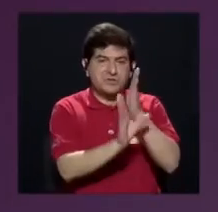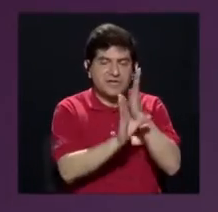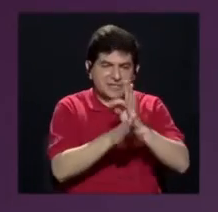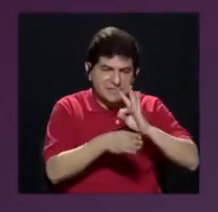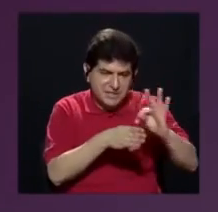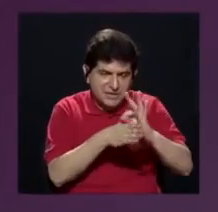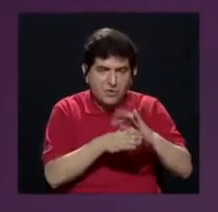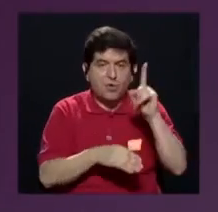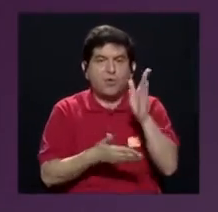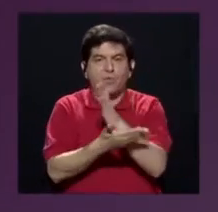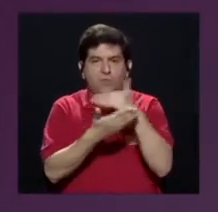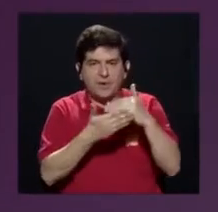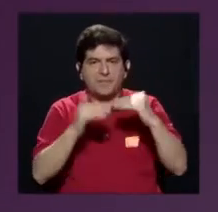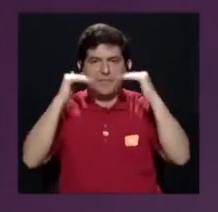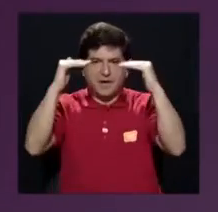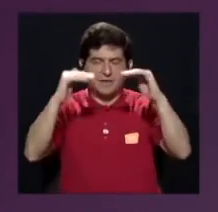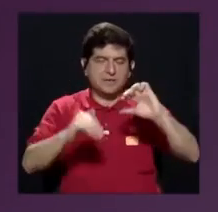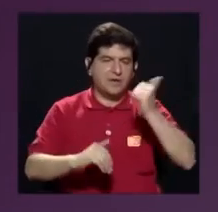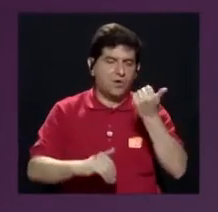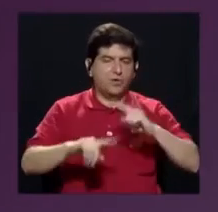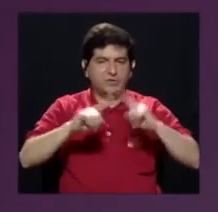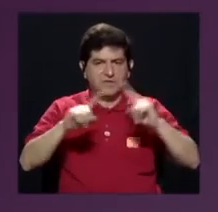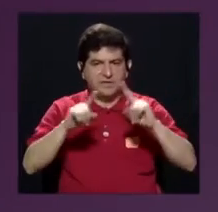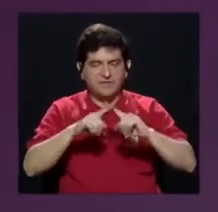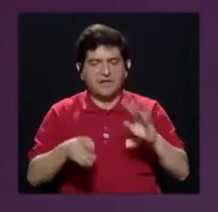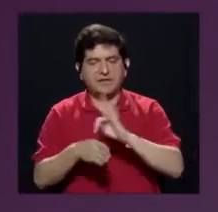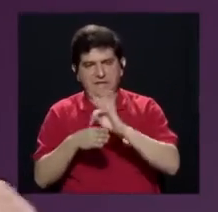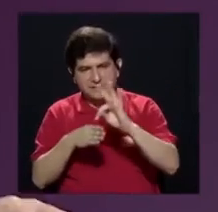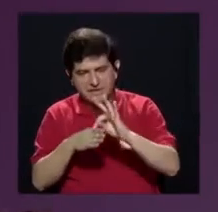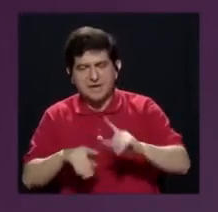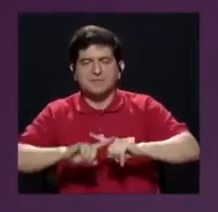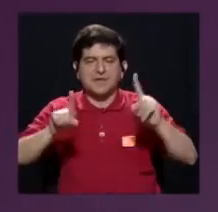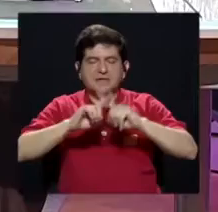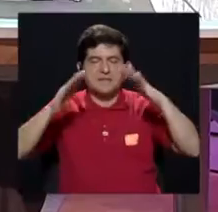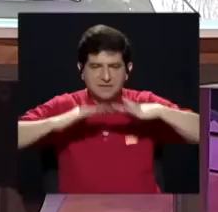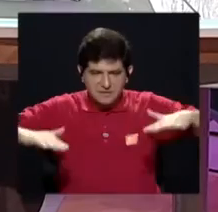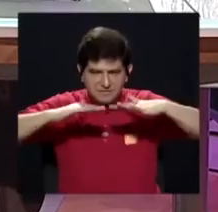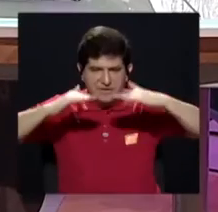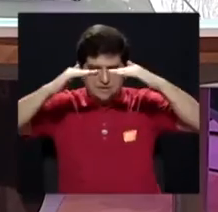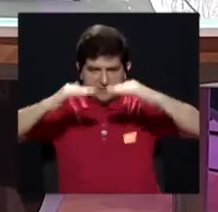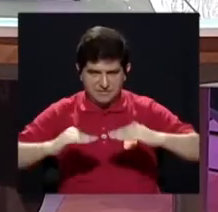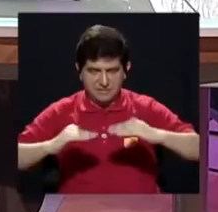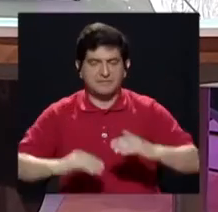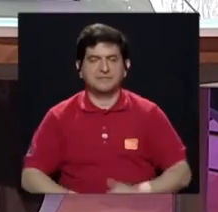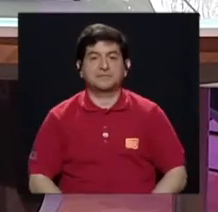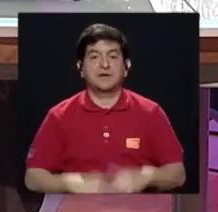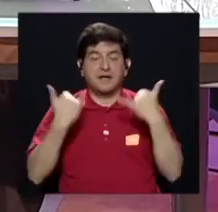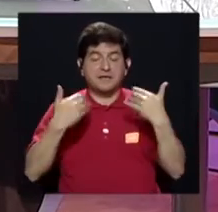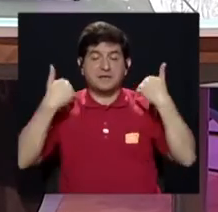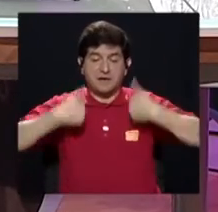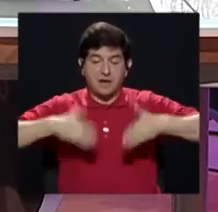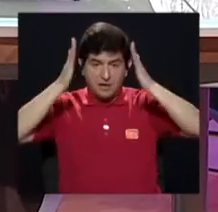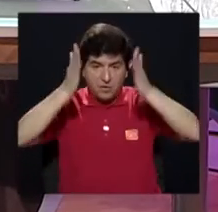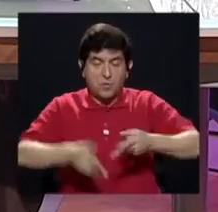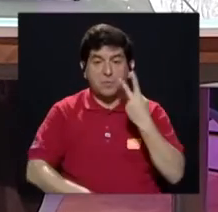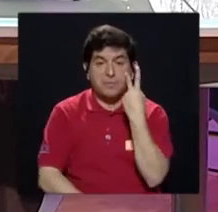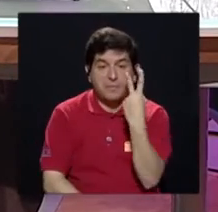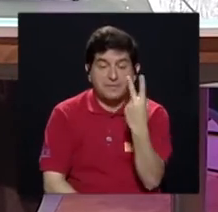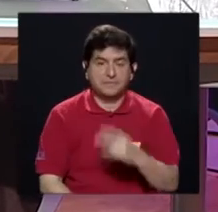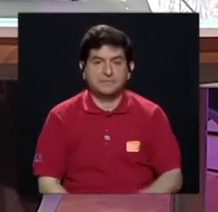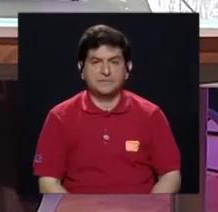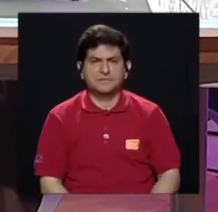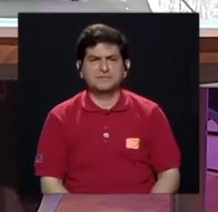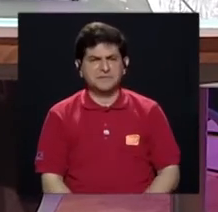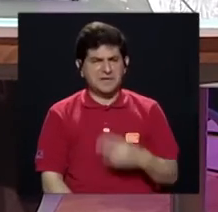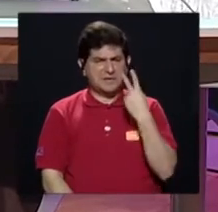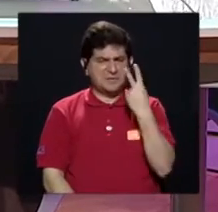inconsciente, otros otro plano del inconsciente, ¿no? Entonces, por ejemplo, algo que ya los humanistas empezaron a verlo es que por